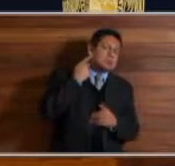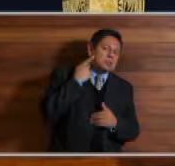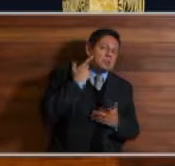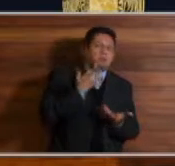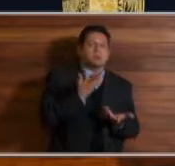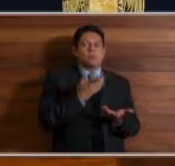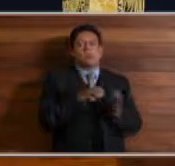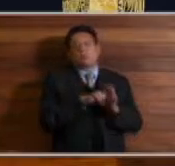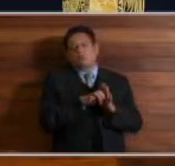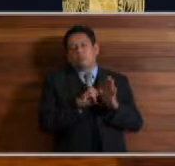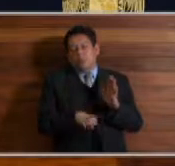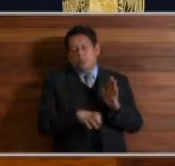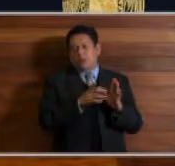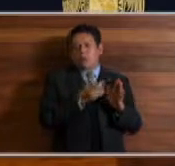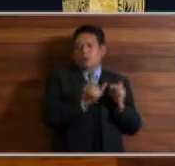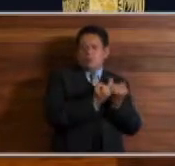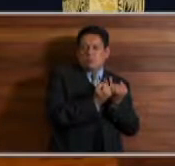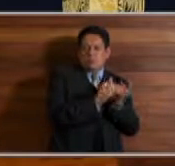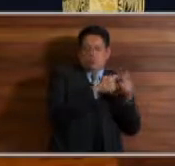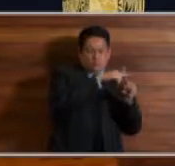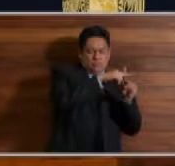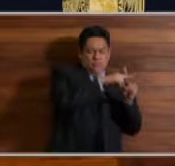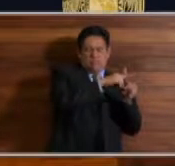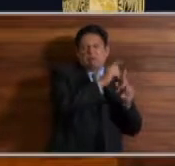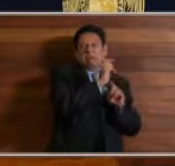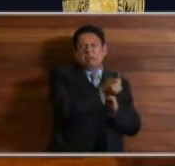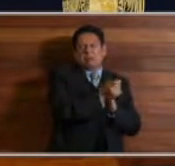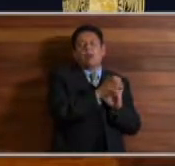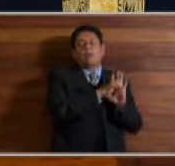son positivos son derechos